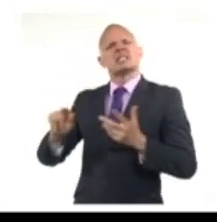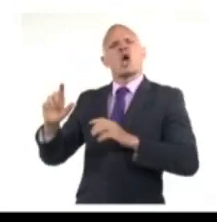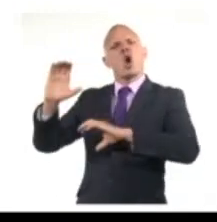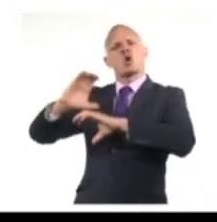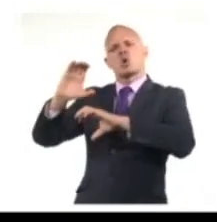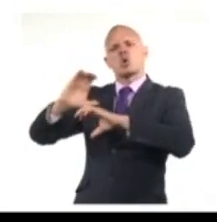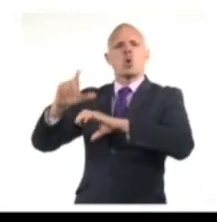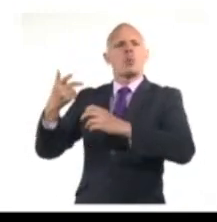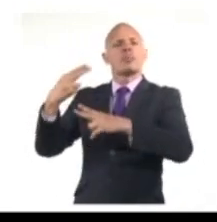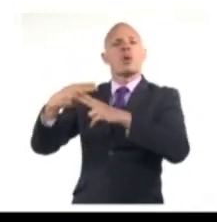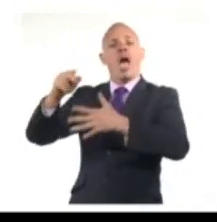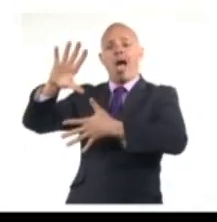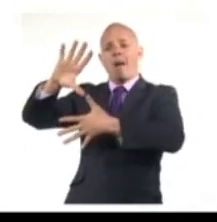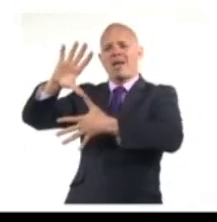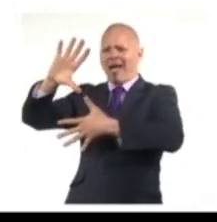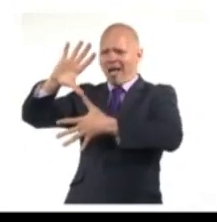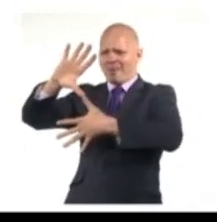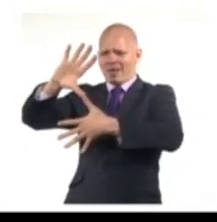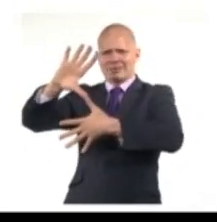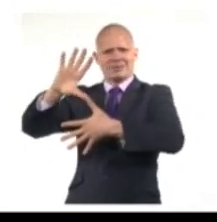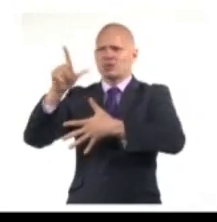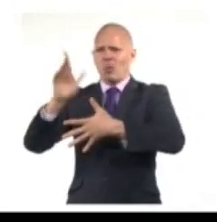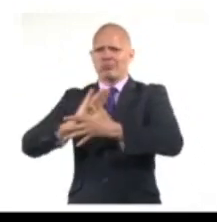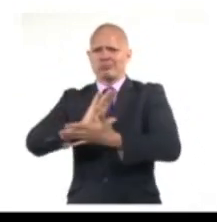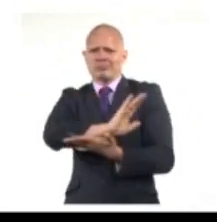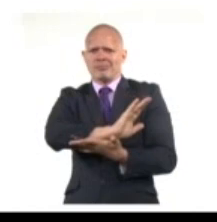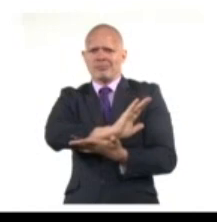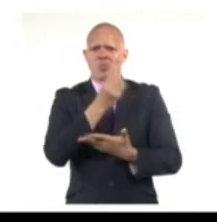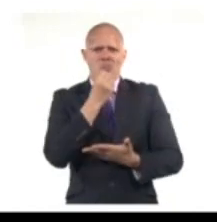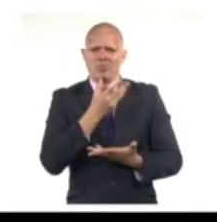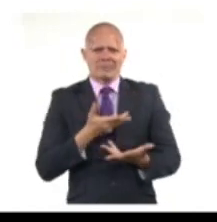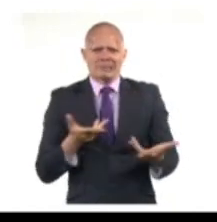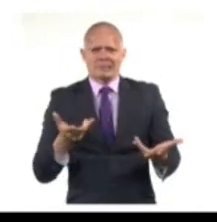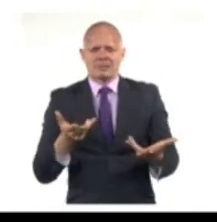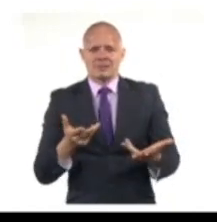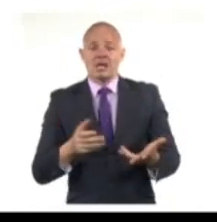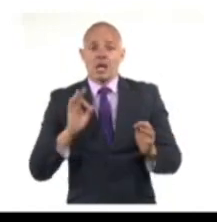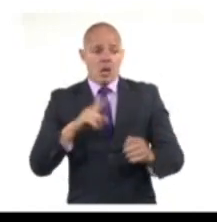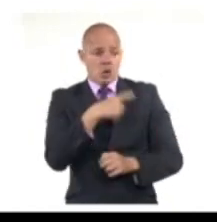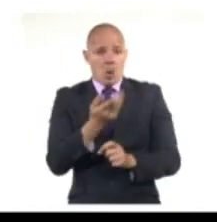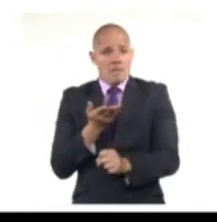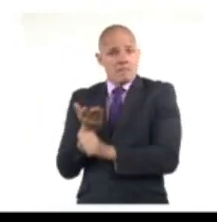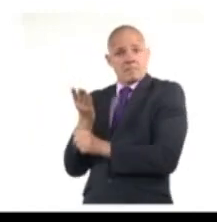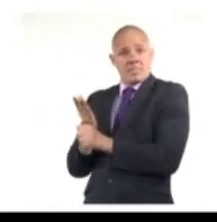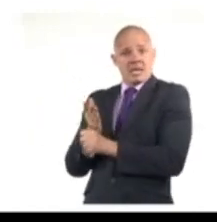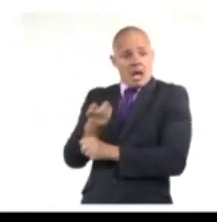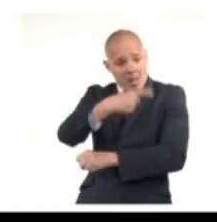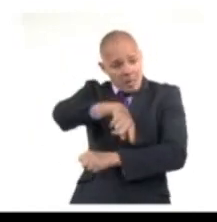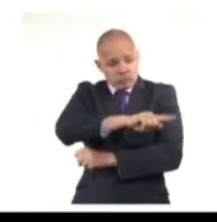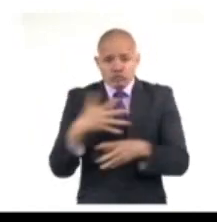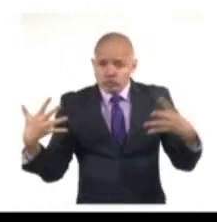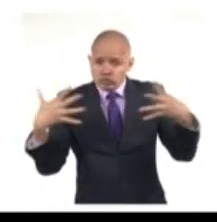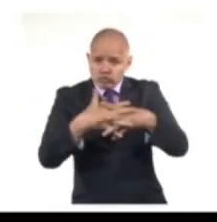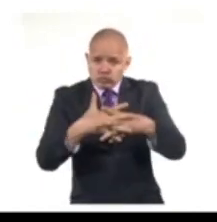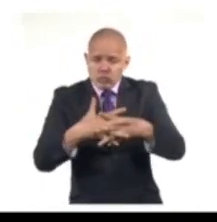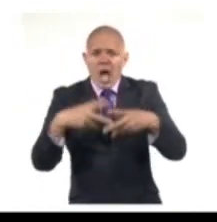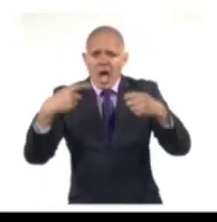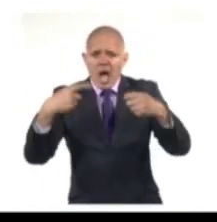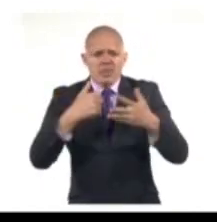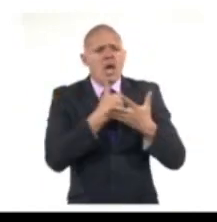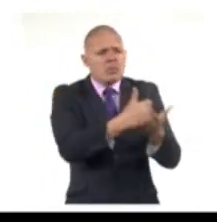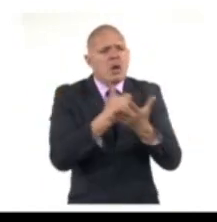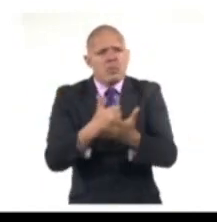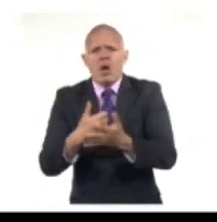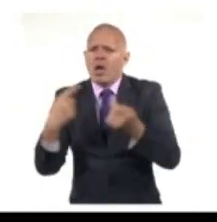que integran el hemisferio. Lo que nuestra región reclama es cooperación, no exclusión, solidaridad, no